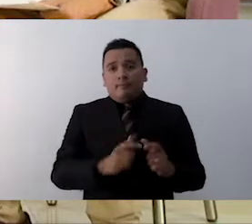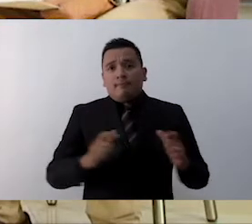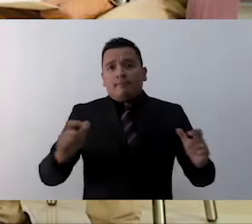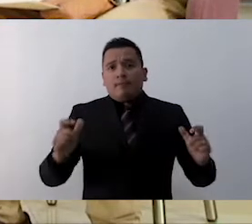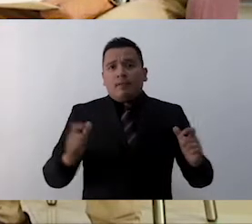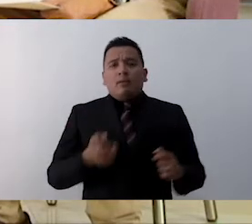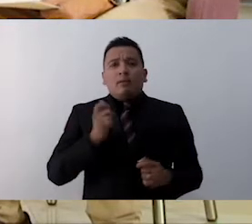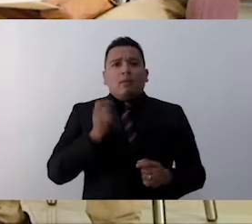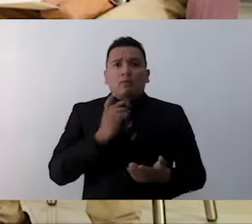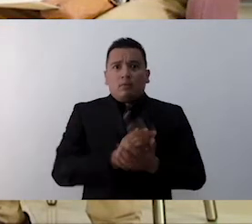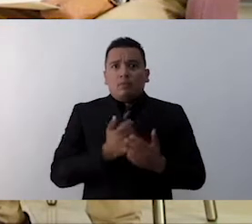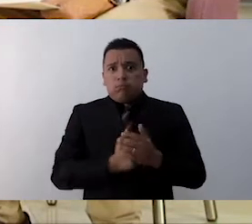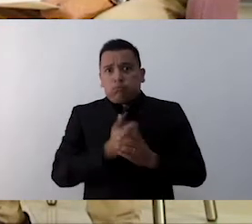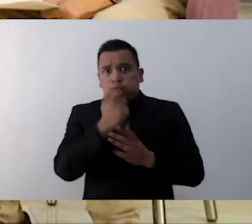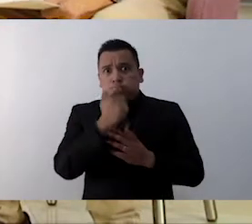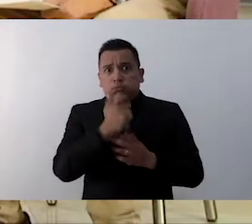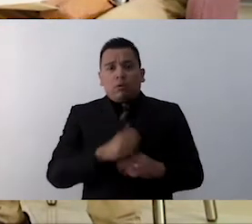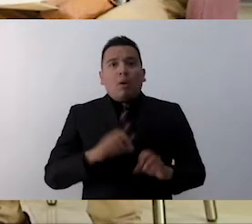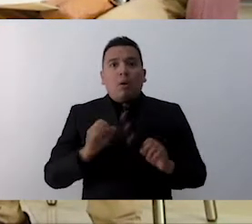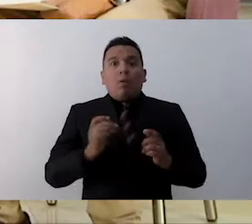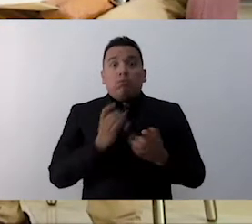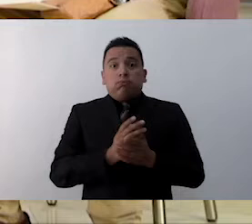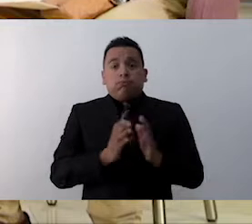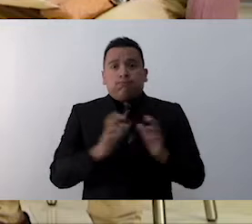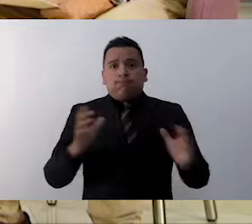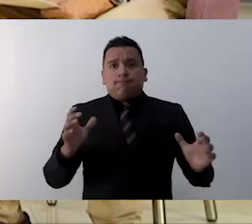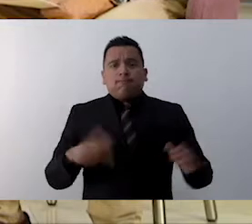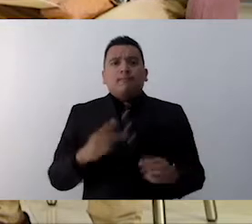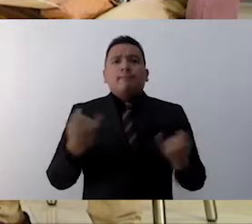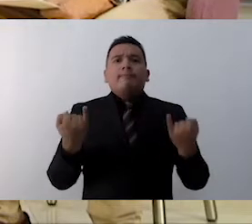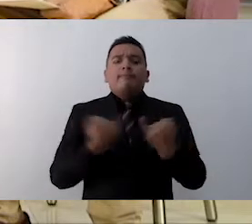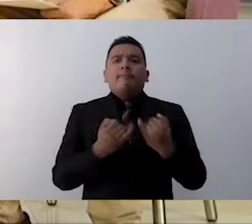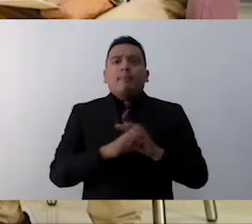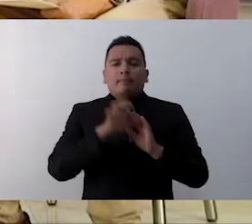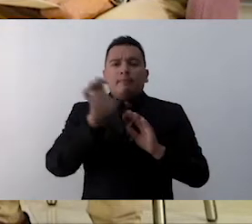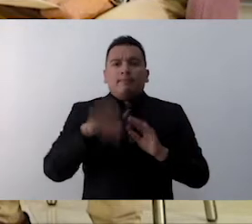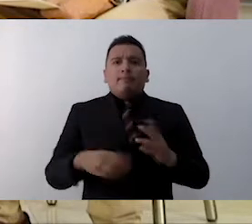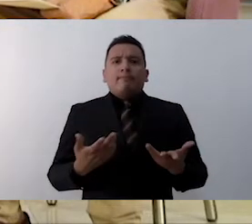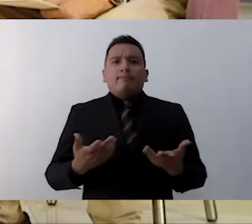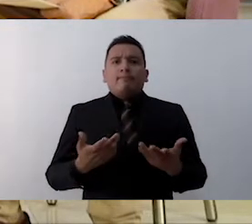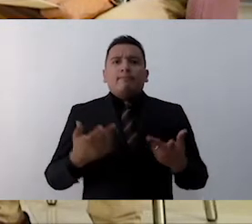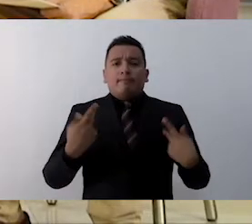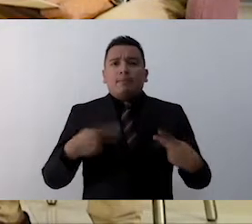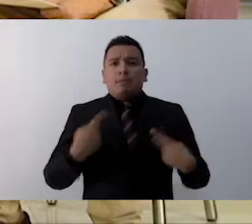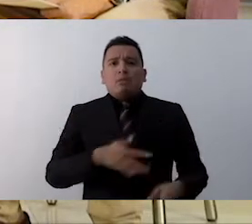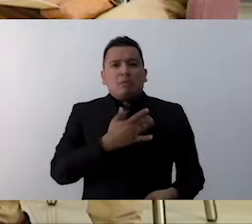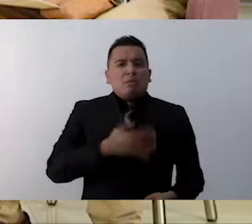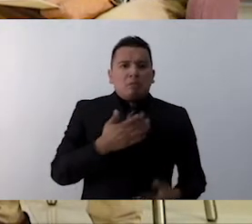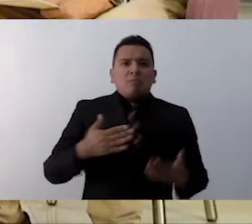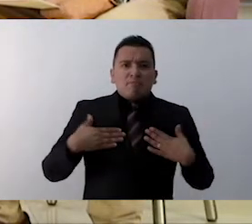el desarrollo debe entenderse también no solamente desde la perspectiva de crecimiento, sino también del tema